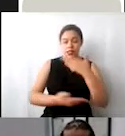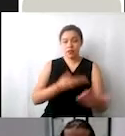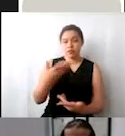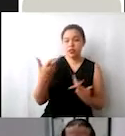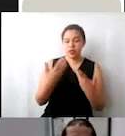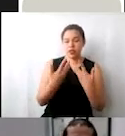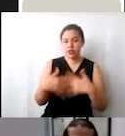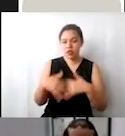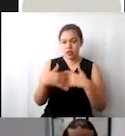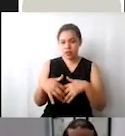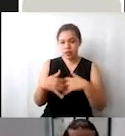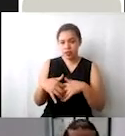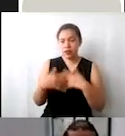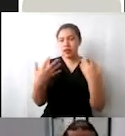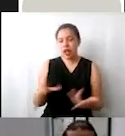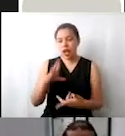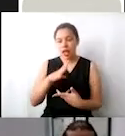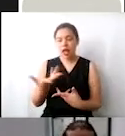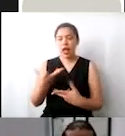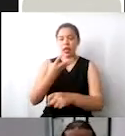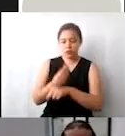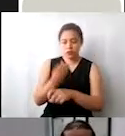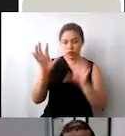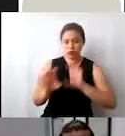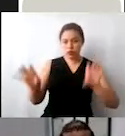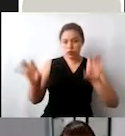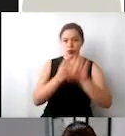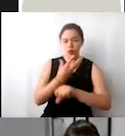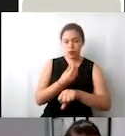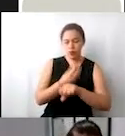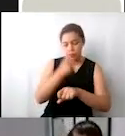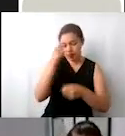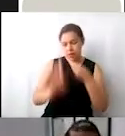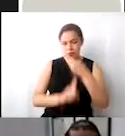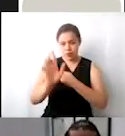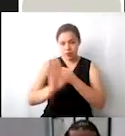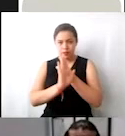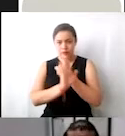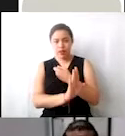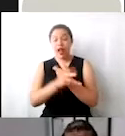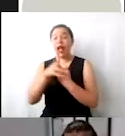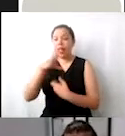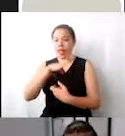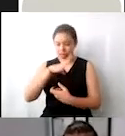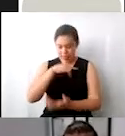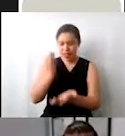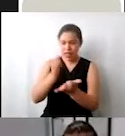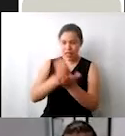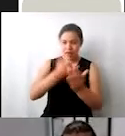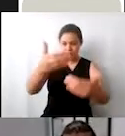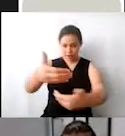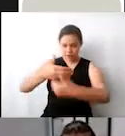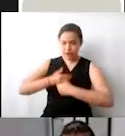en donde nos dan mantenimiento de cómputo preventivo, dice ahí sí hay retención porque hay puesta a